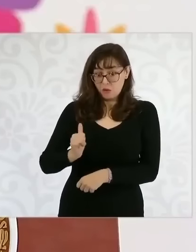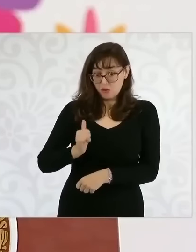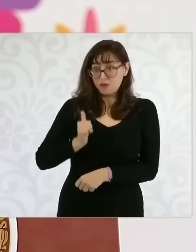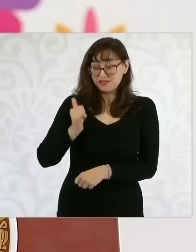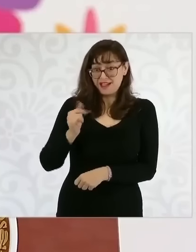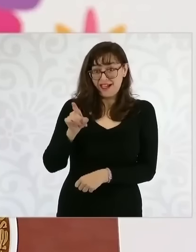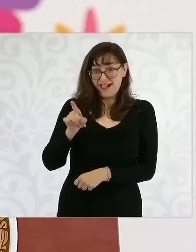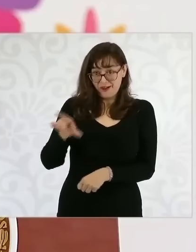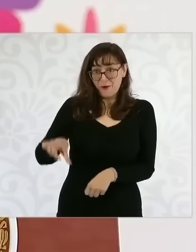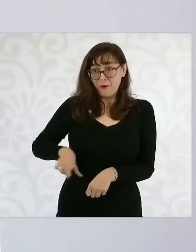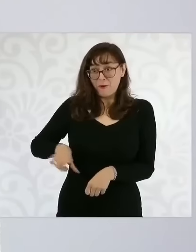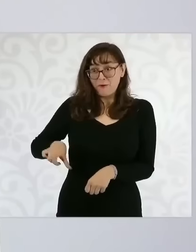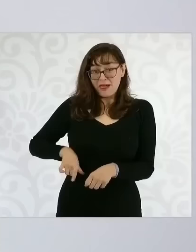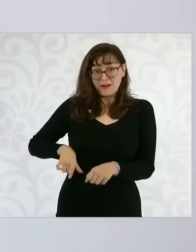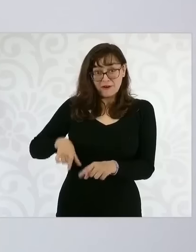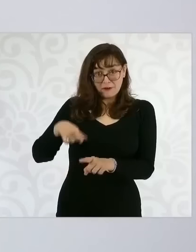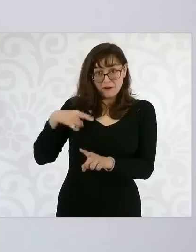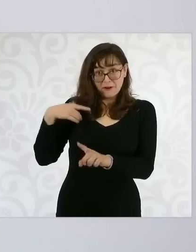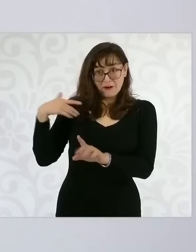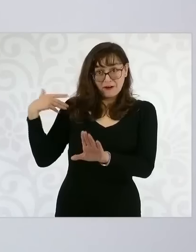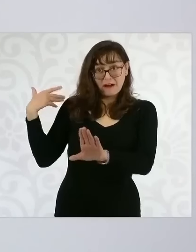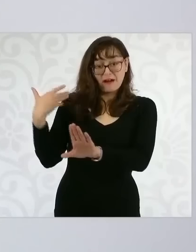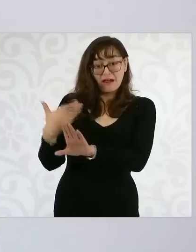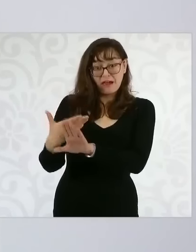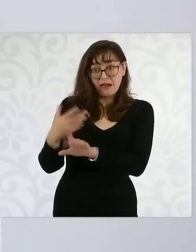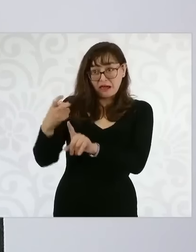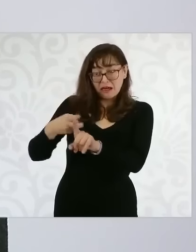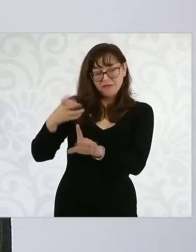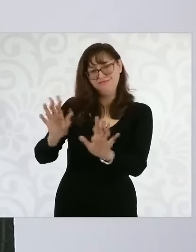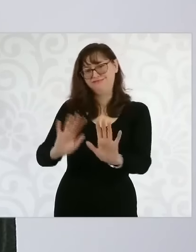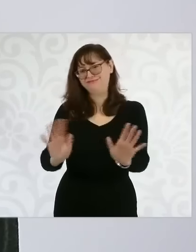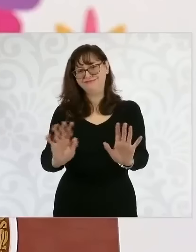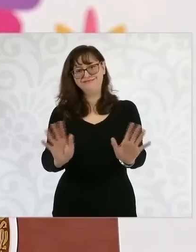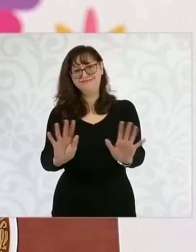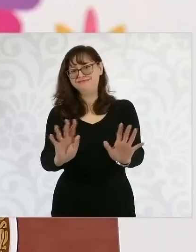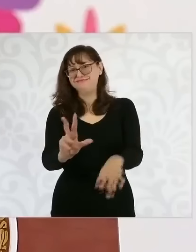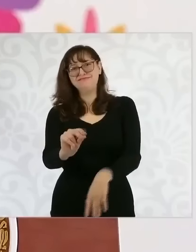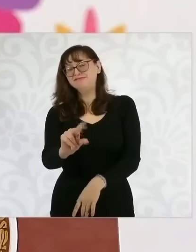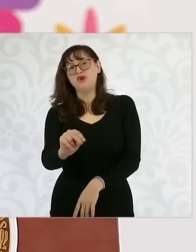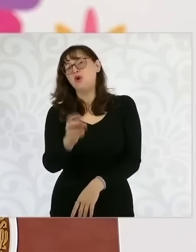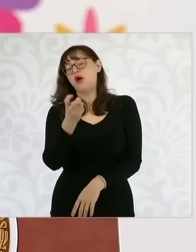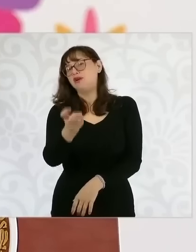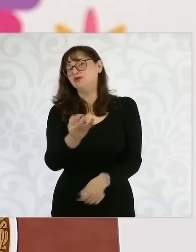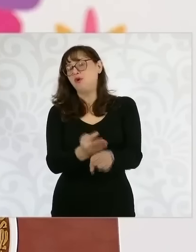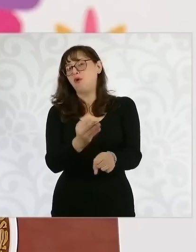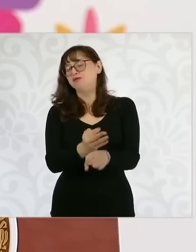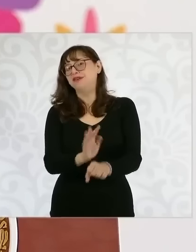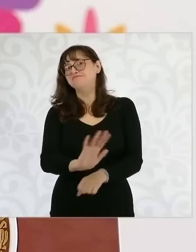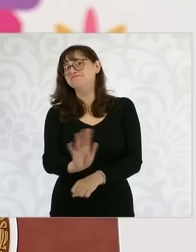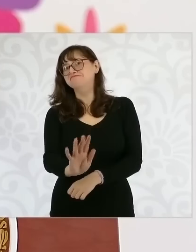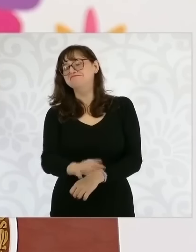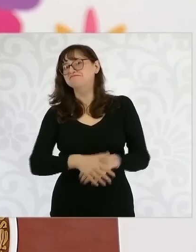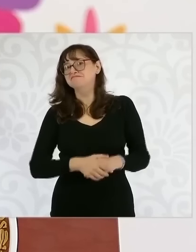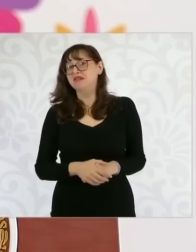las autoridades españolas. Yo creo que toda nuestra voz tiene que estar y nuestro sentir